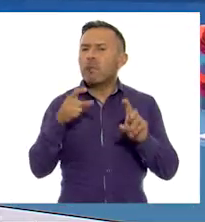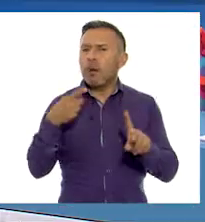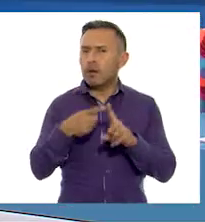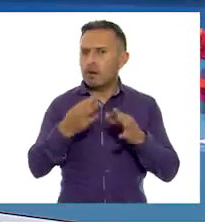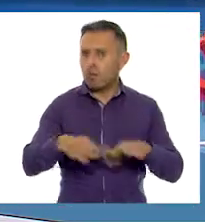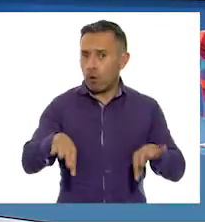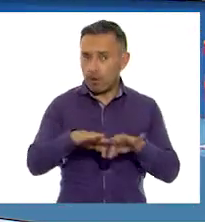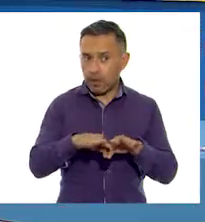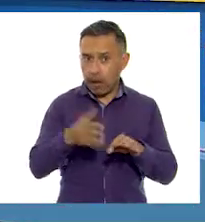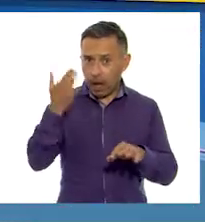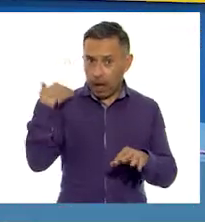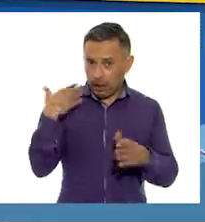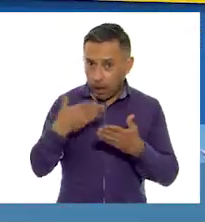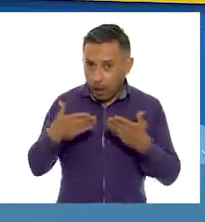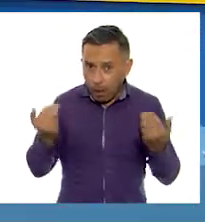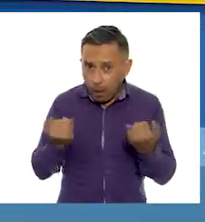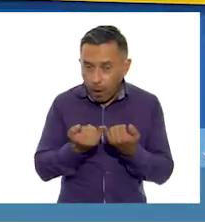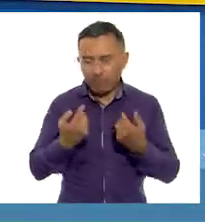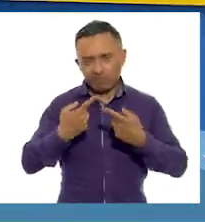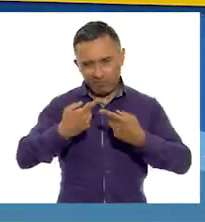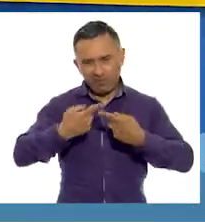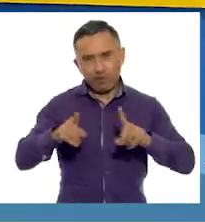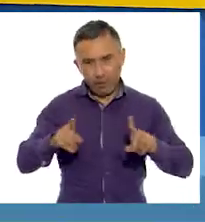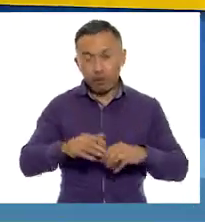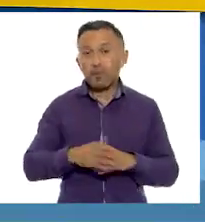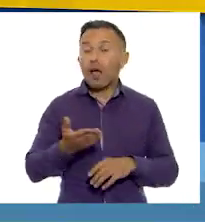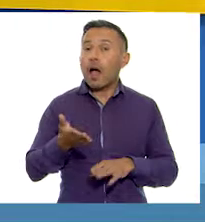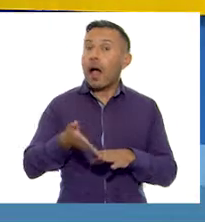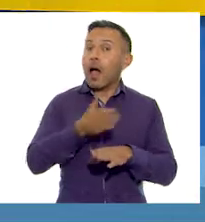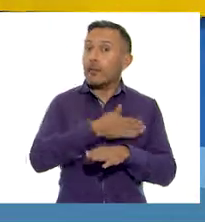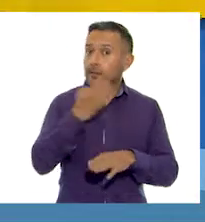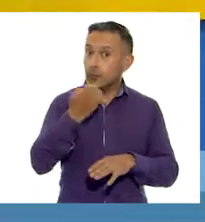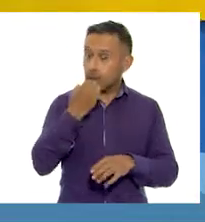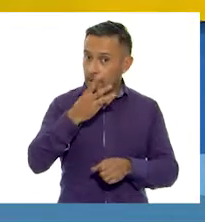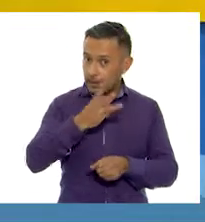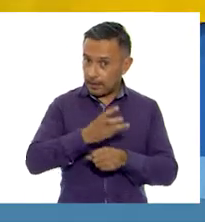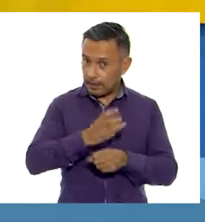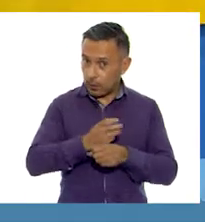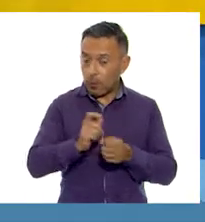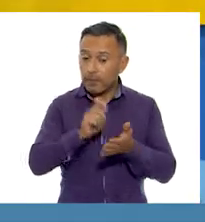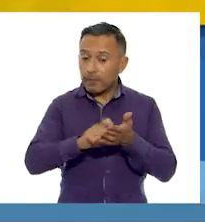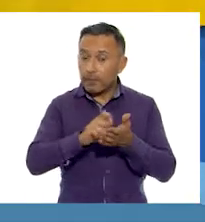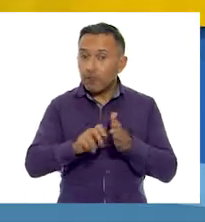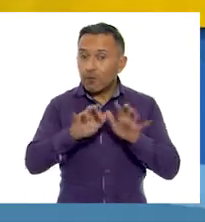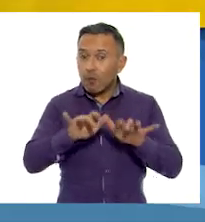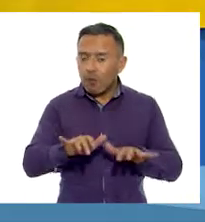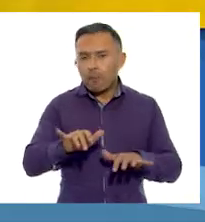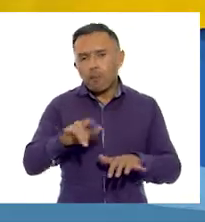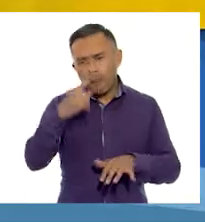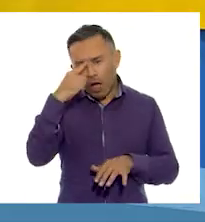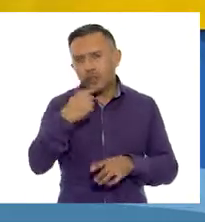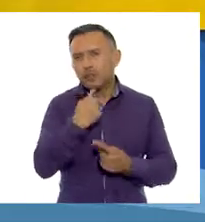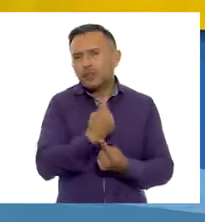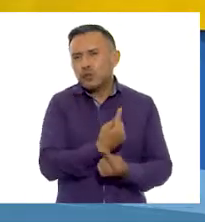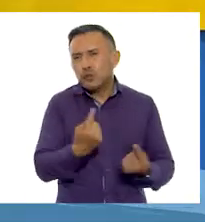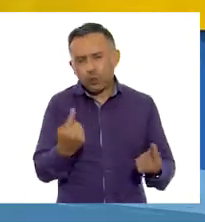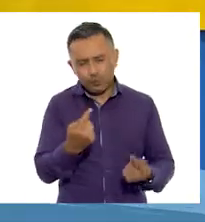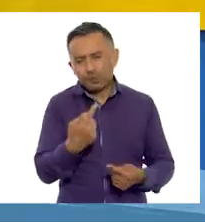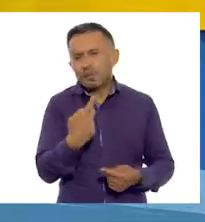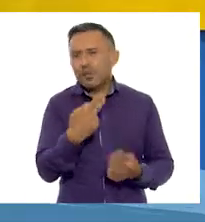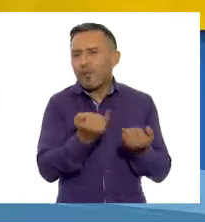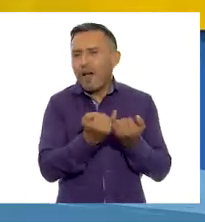el panorama. En 3er grado, el texto que escribiste era para niños como tú y nuestros estudiantes